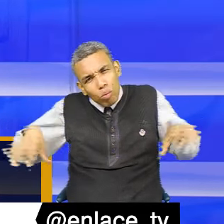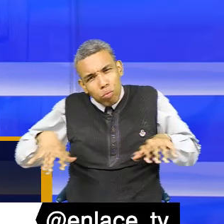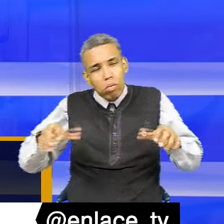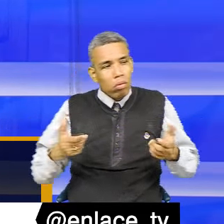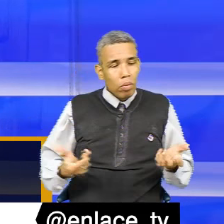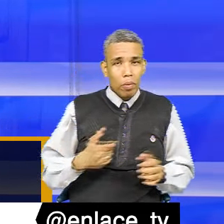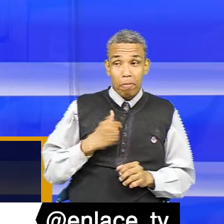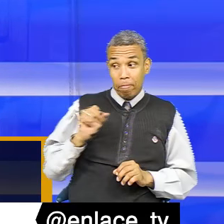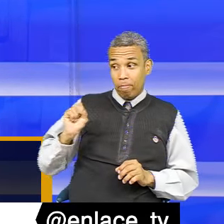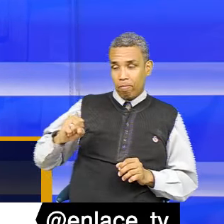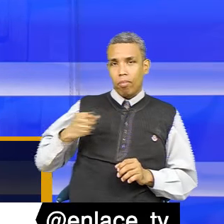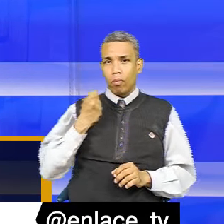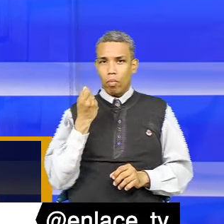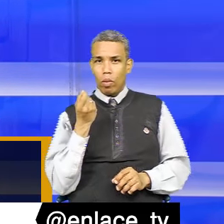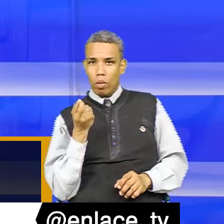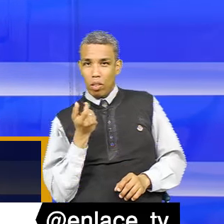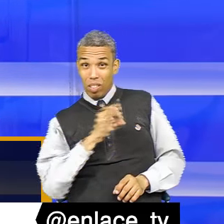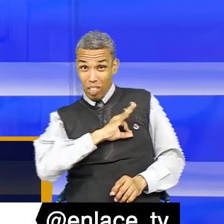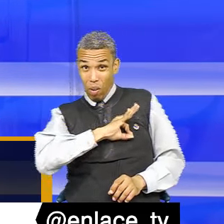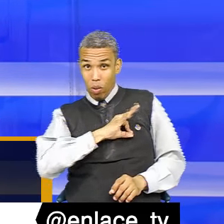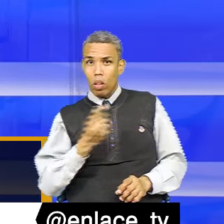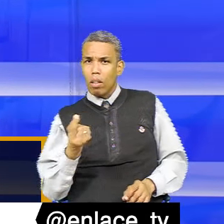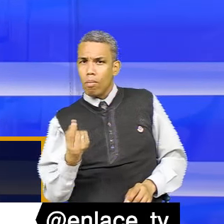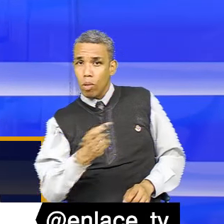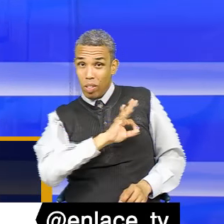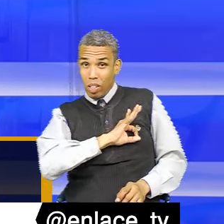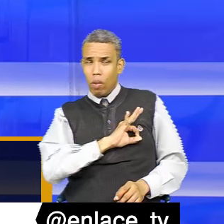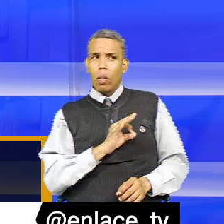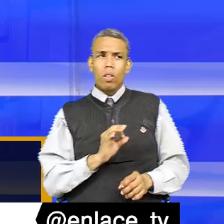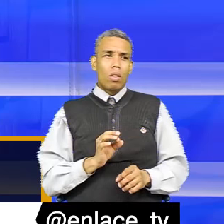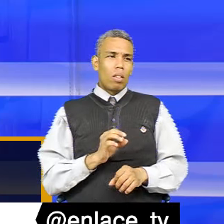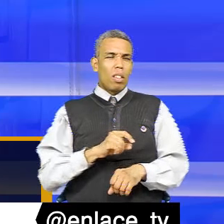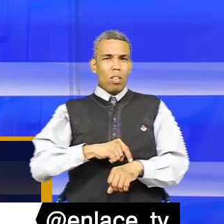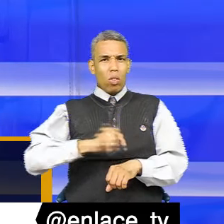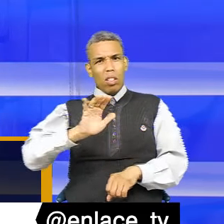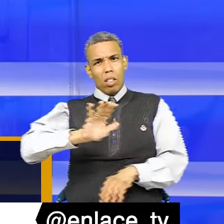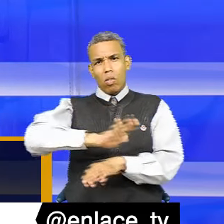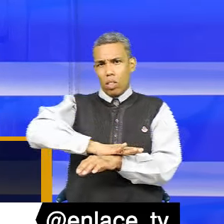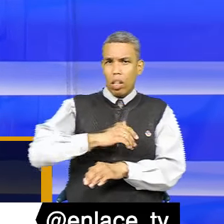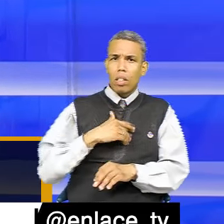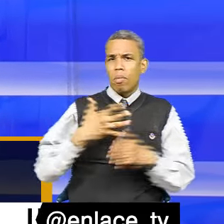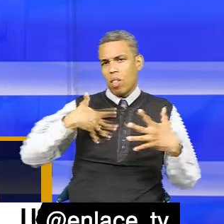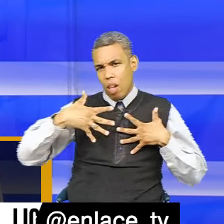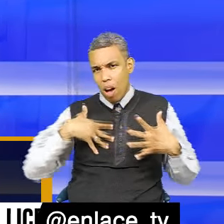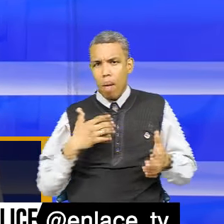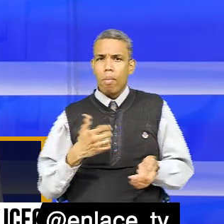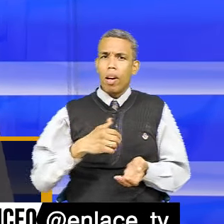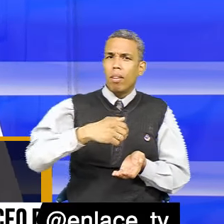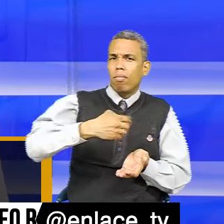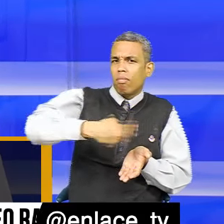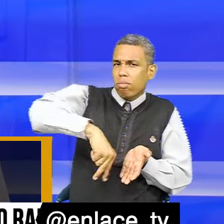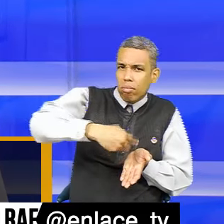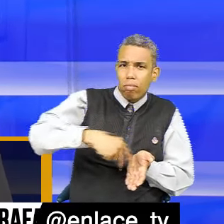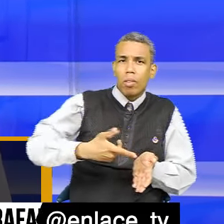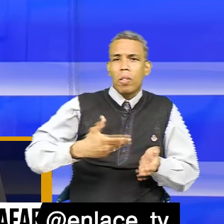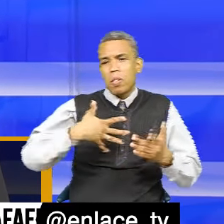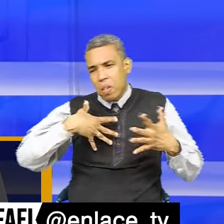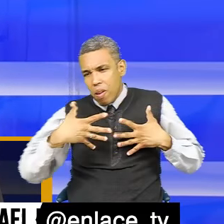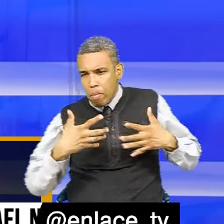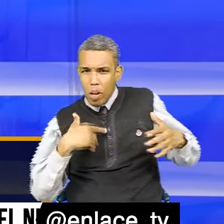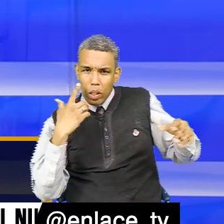a las 5 de la tarde con muestras artísticas, danzas, obras de teatro. Los niños han ido a la casa, a la sede, a